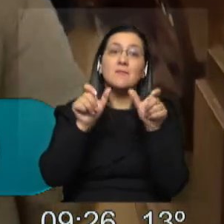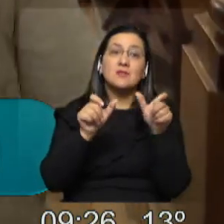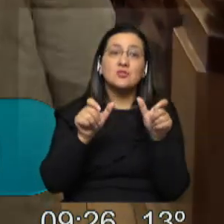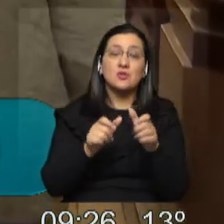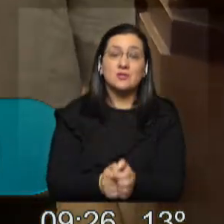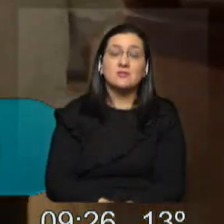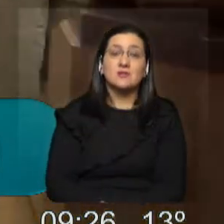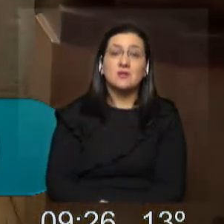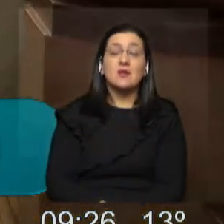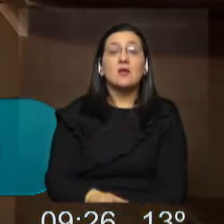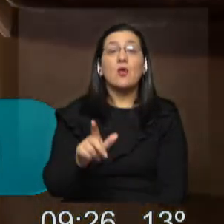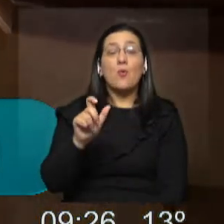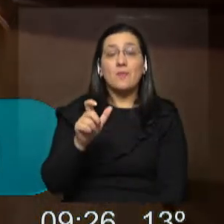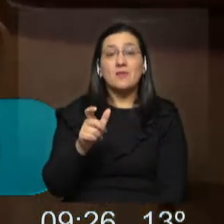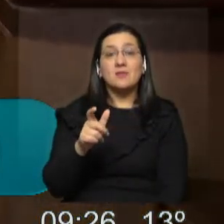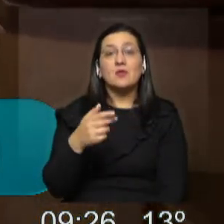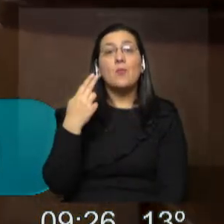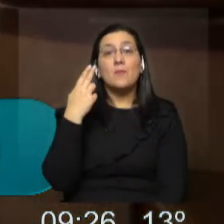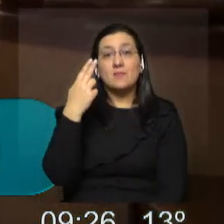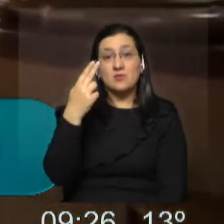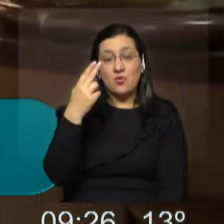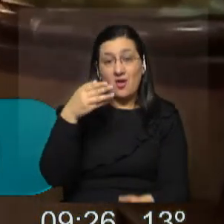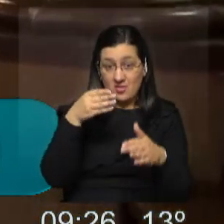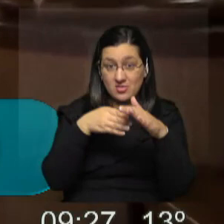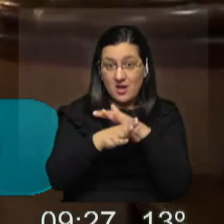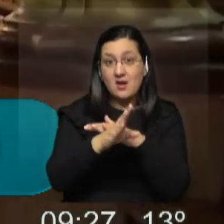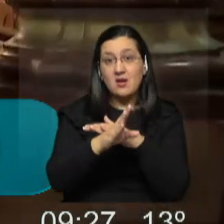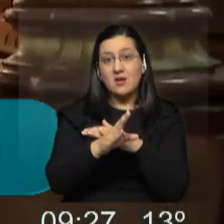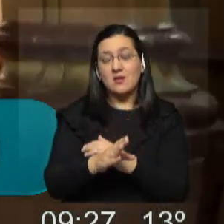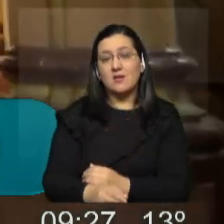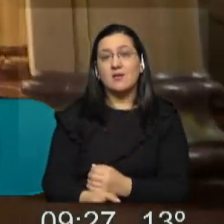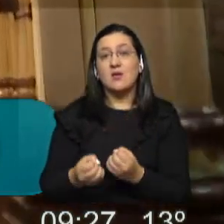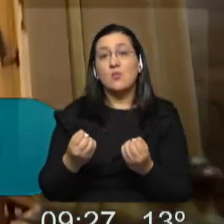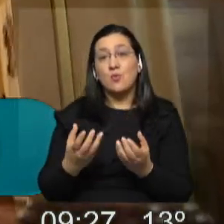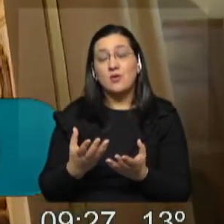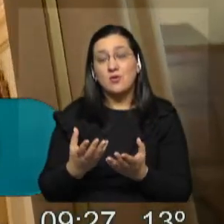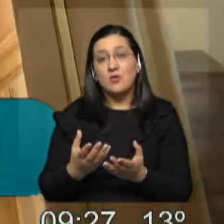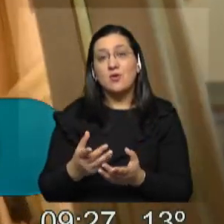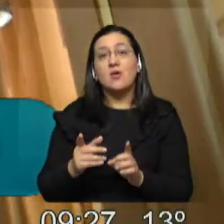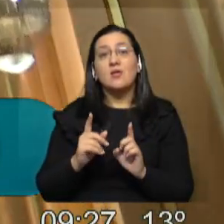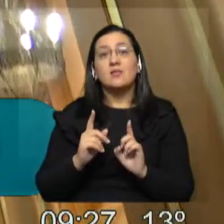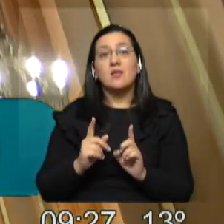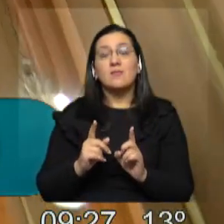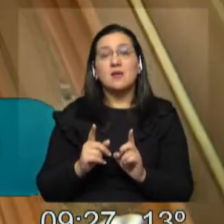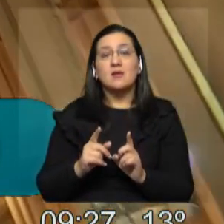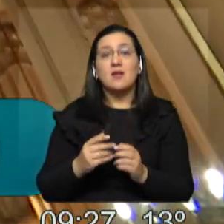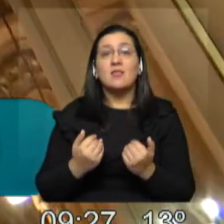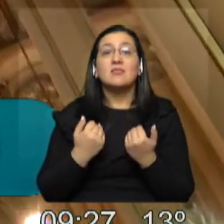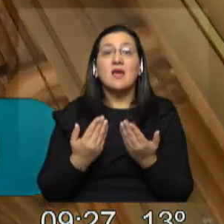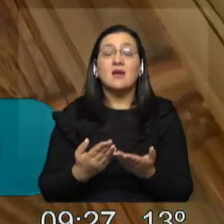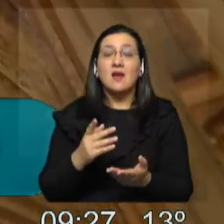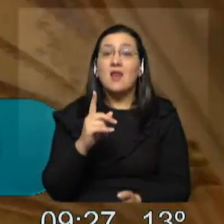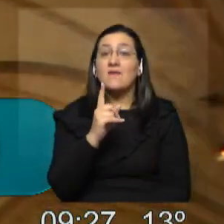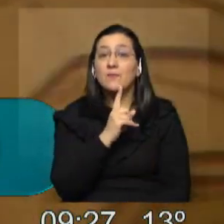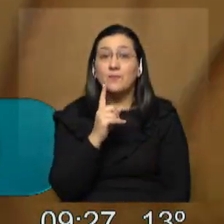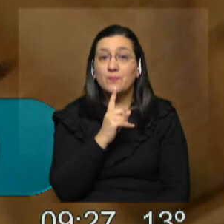San Pancracio que por supuesto nos ha permitido ingresar. Y bueno, y por supuesto dejar esta ofrenda,